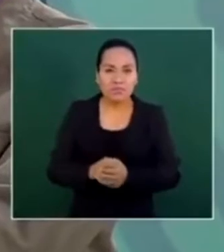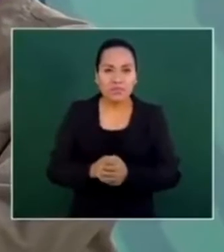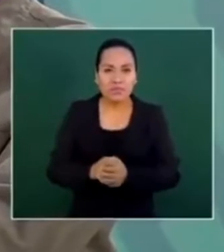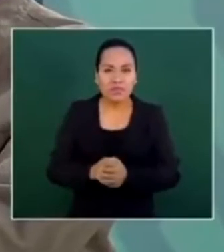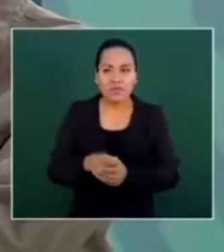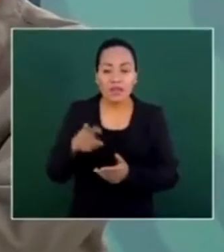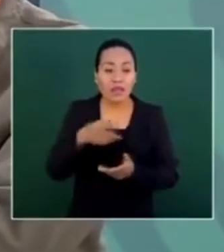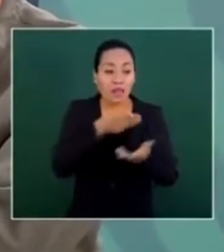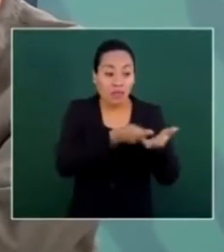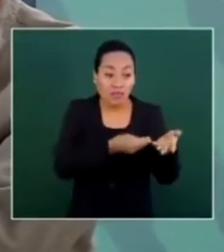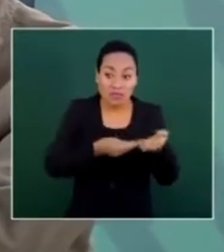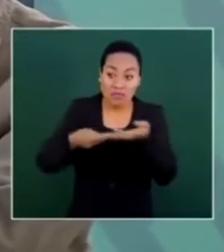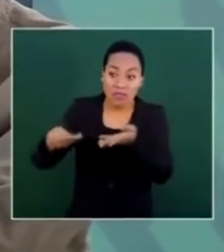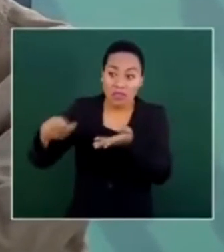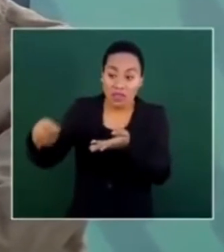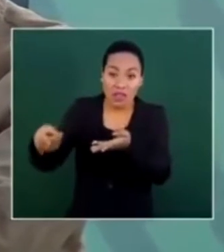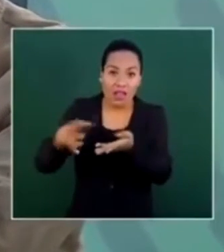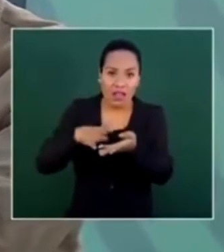un cuestionario